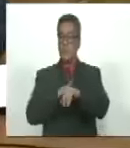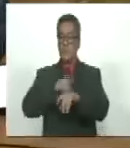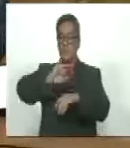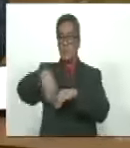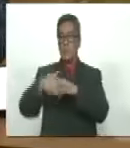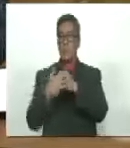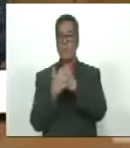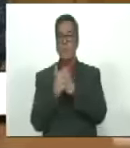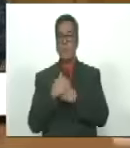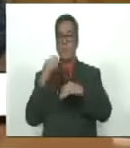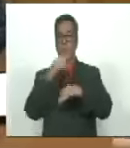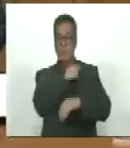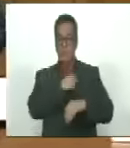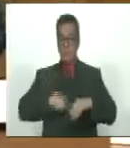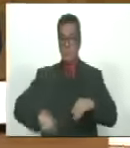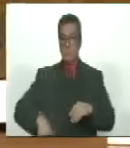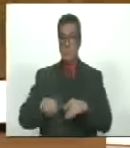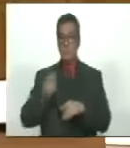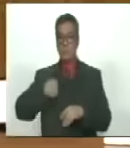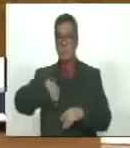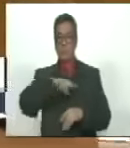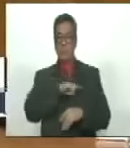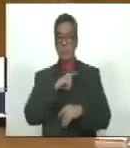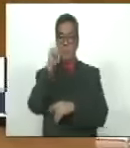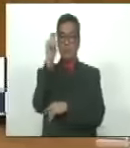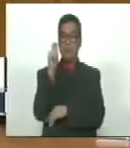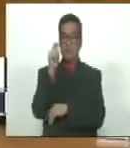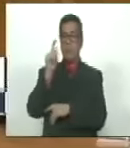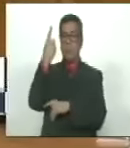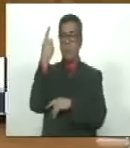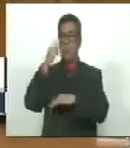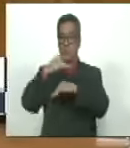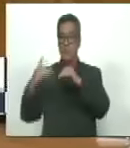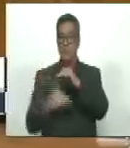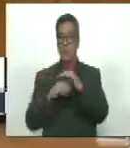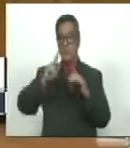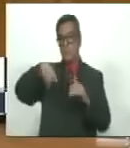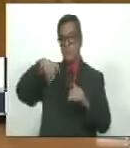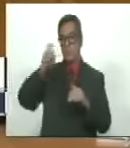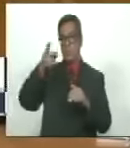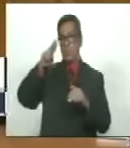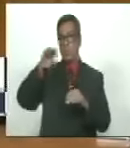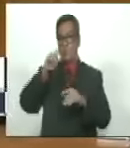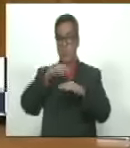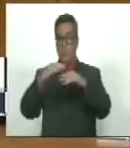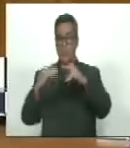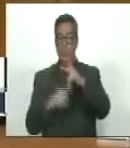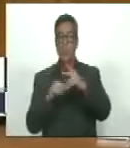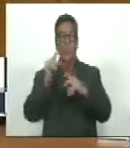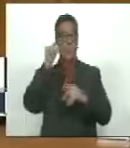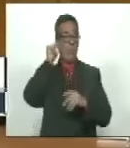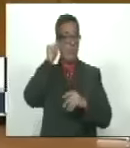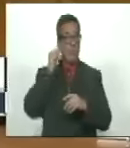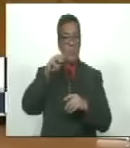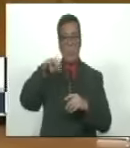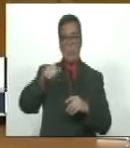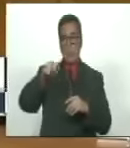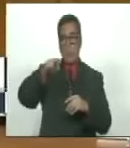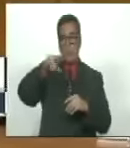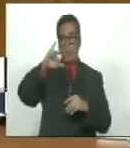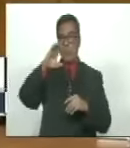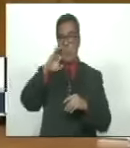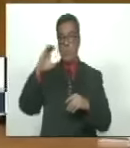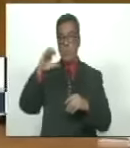Jorge Rodríguez, presidente, de nuestro querido diputado primer vicepresidente Pedro Infante, de nuestra segunda vicepresidenta América